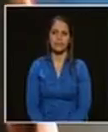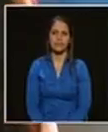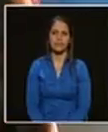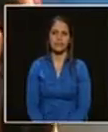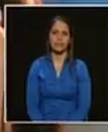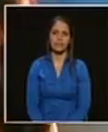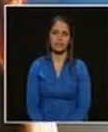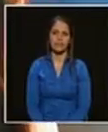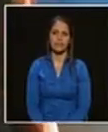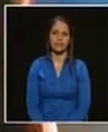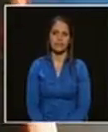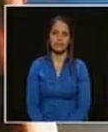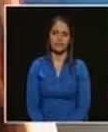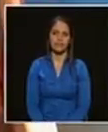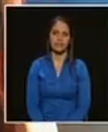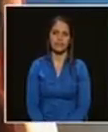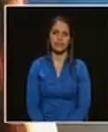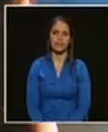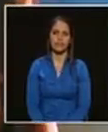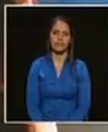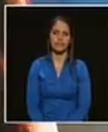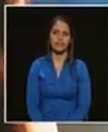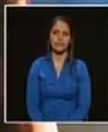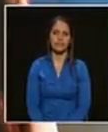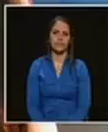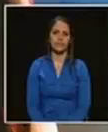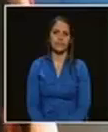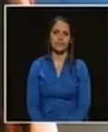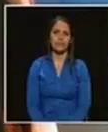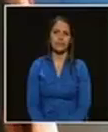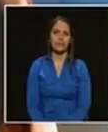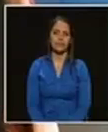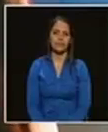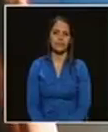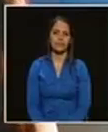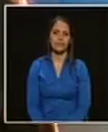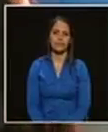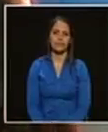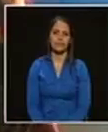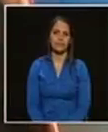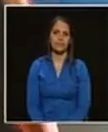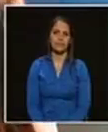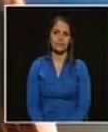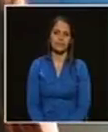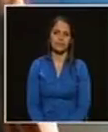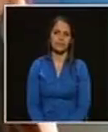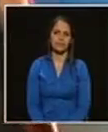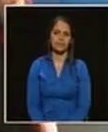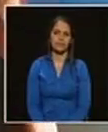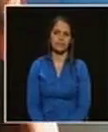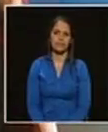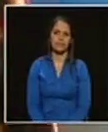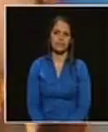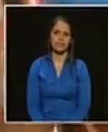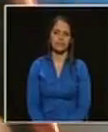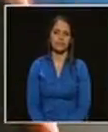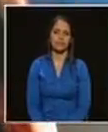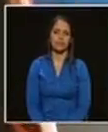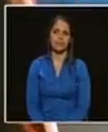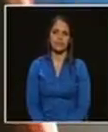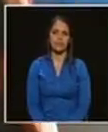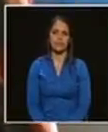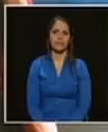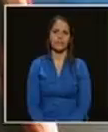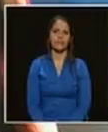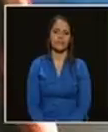al hospital y no podían solucionarlo. Se me fue la plastilina hacia allá, entonces desde ese momento quedé sorda